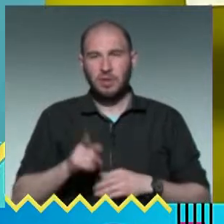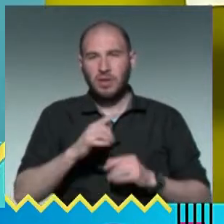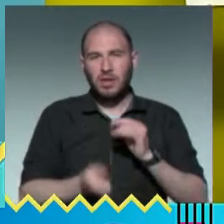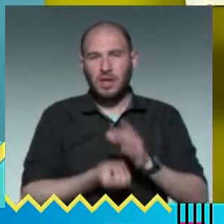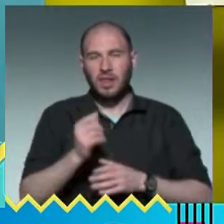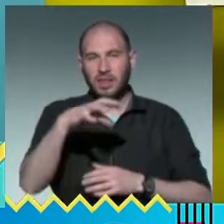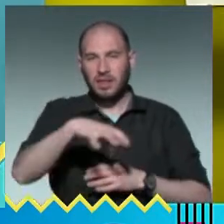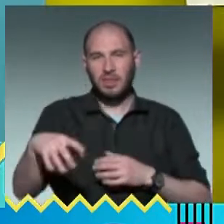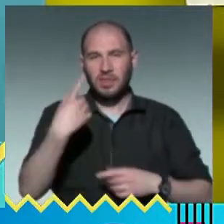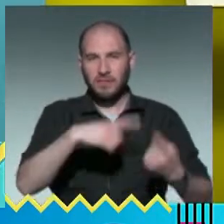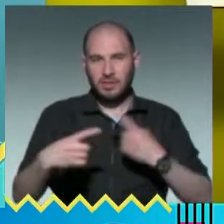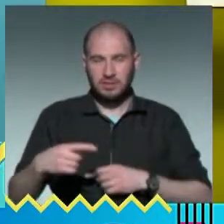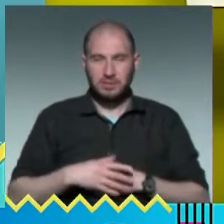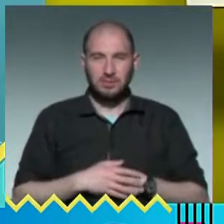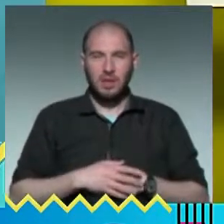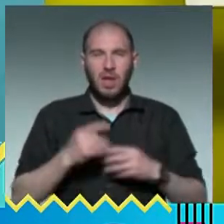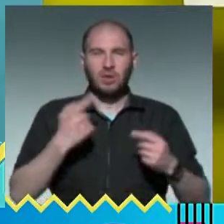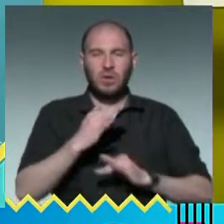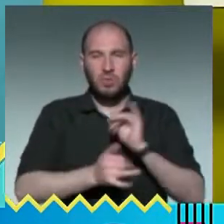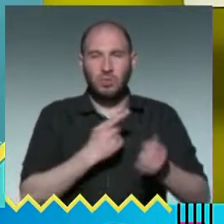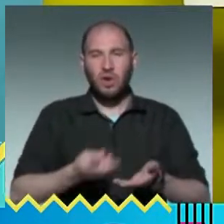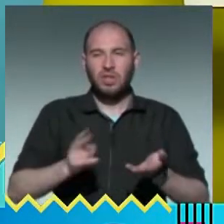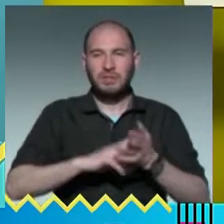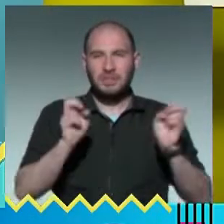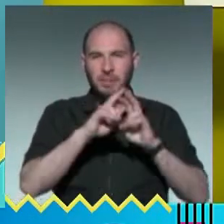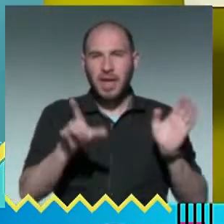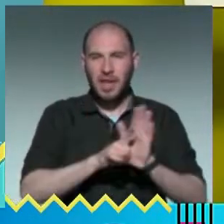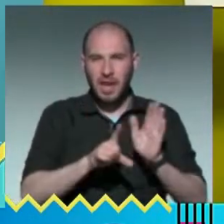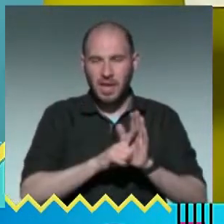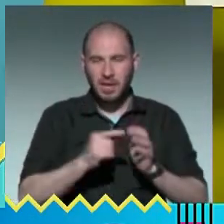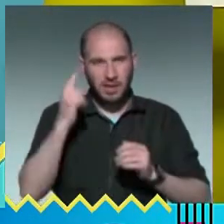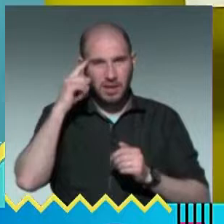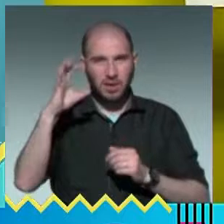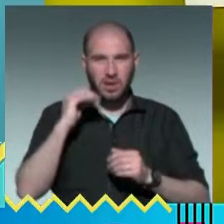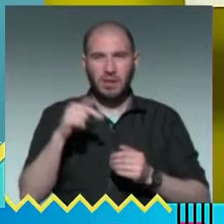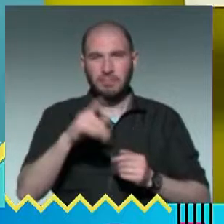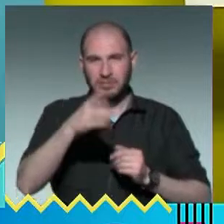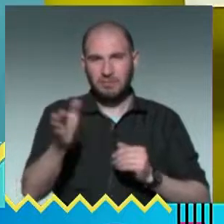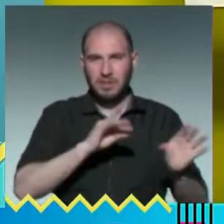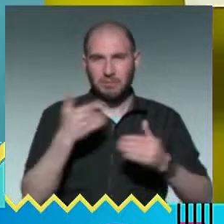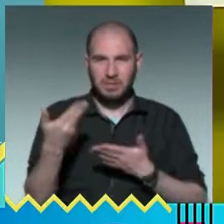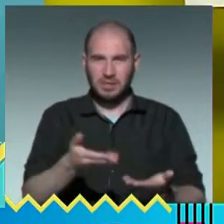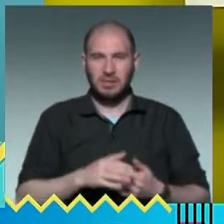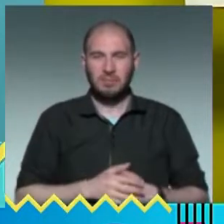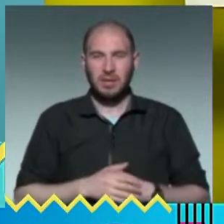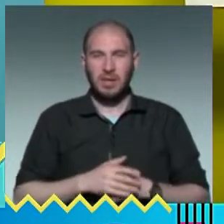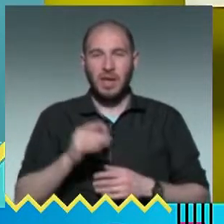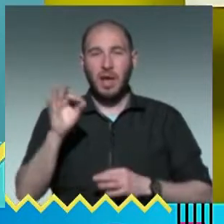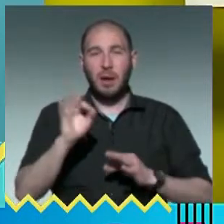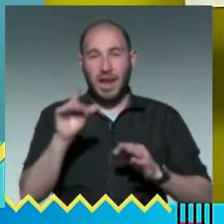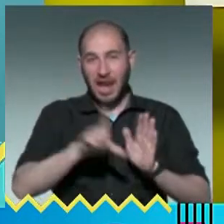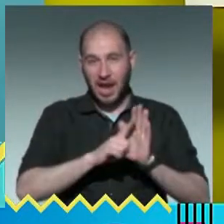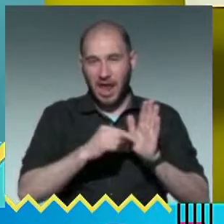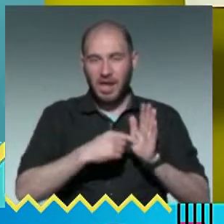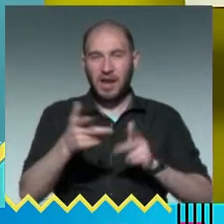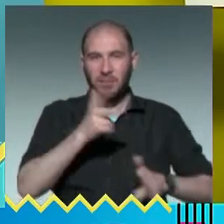generaron en los diferentes sectores. Algo para repasar en relación a la ley como para tener en cuenta y ya presento a nuestros invitados. Tiene que ver con que esta ley,